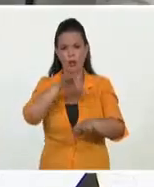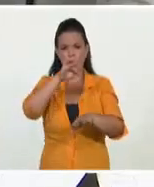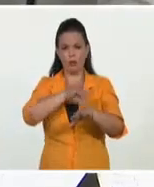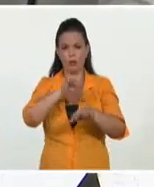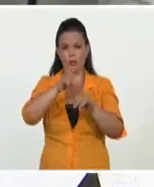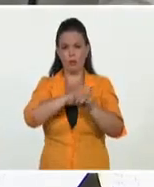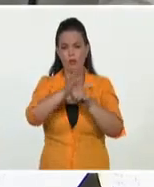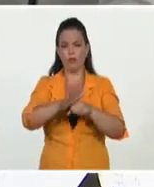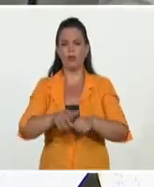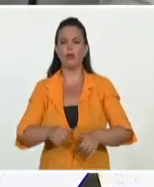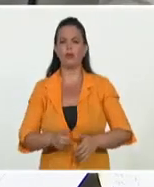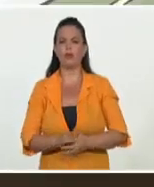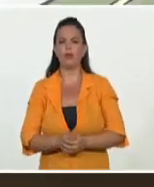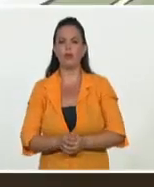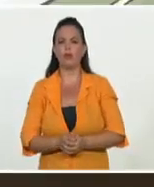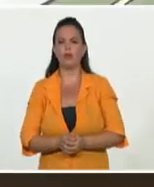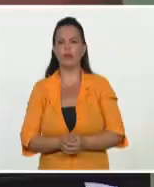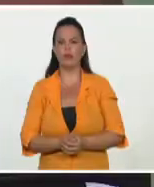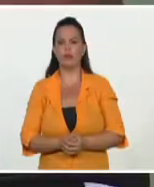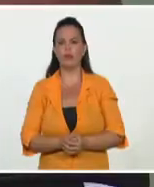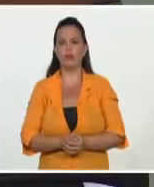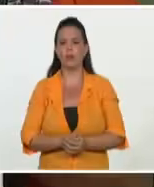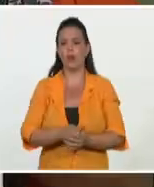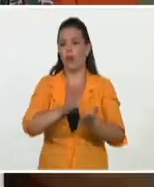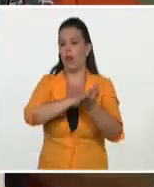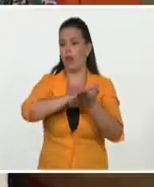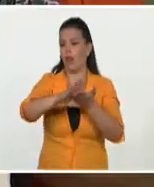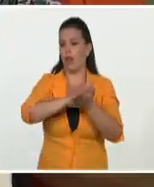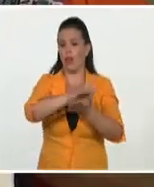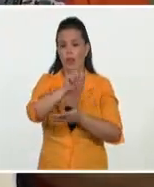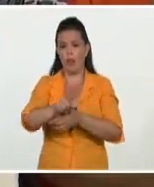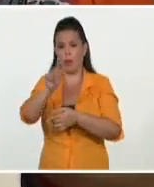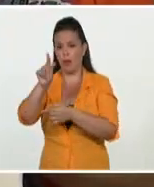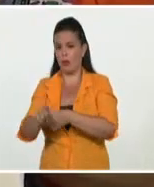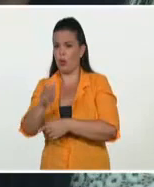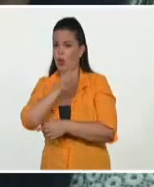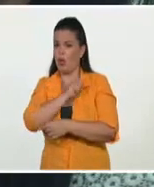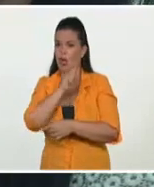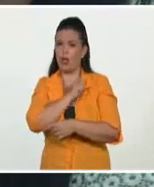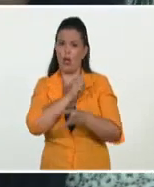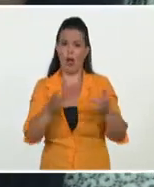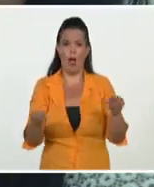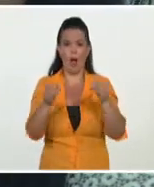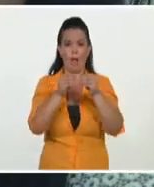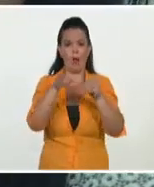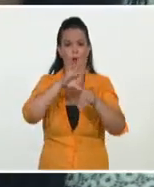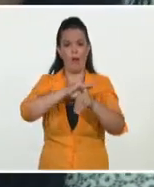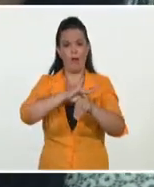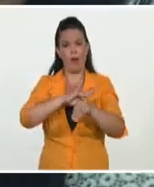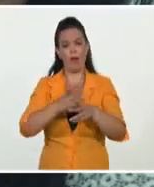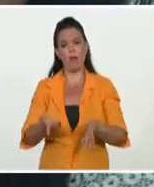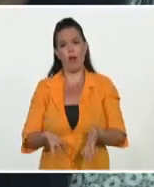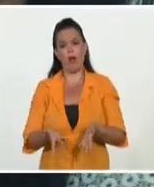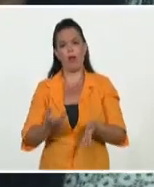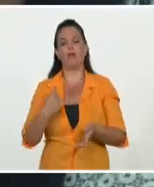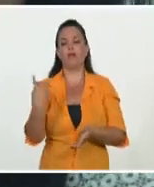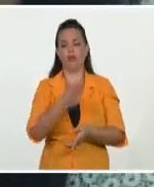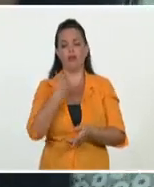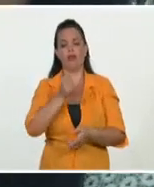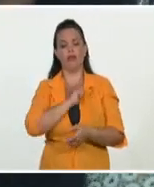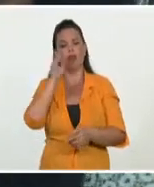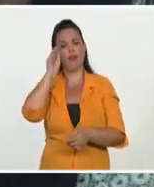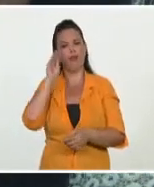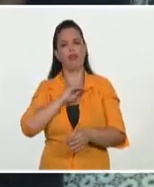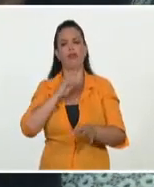quiere enfermar ni ver a los suyos en esa delicada situación de salud. Yo trabajo en la terapia, hacemos muchos procederes